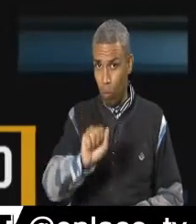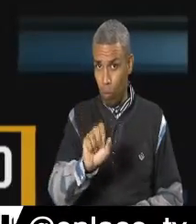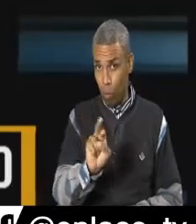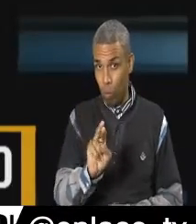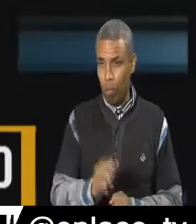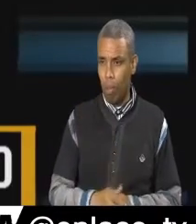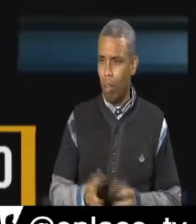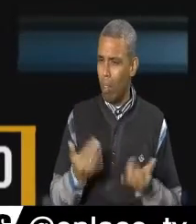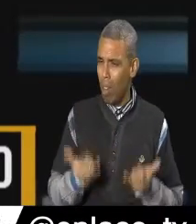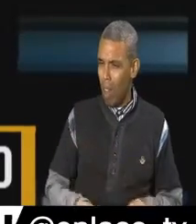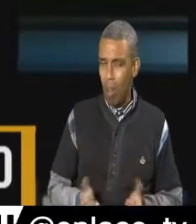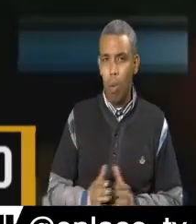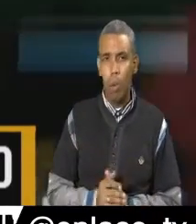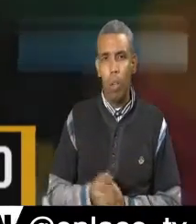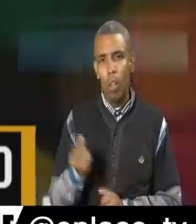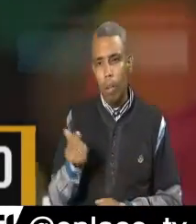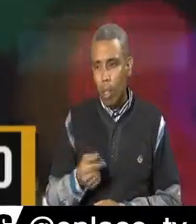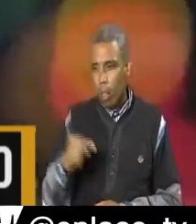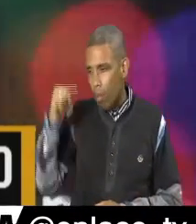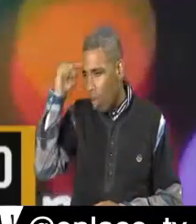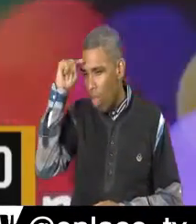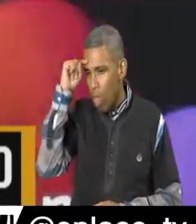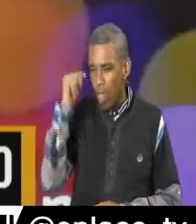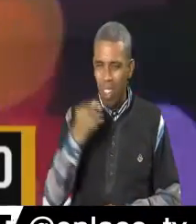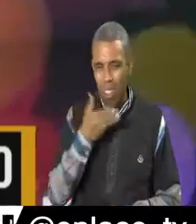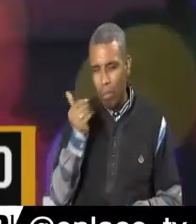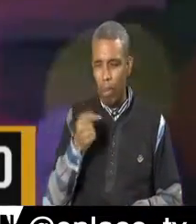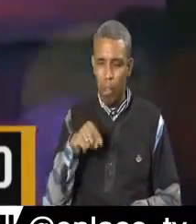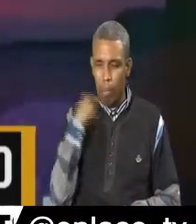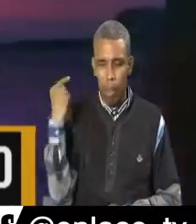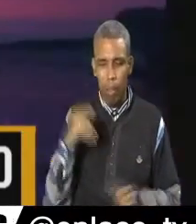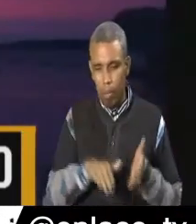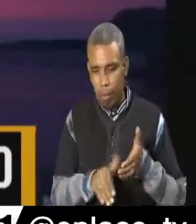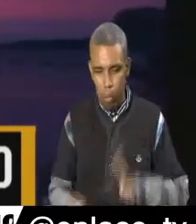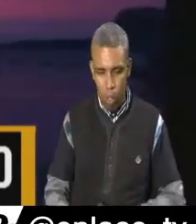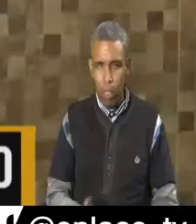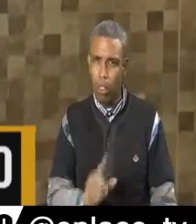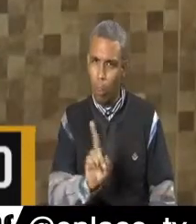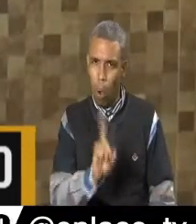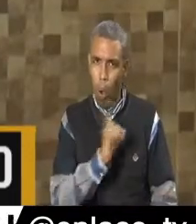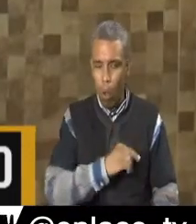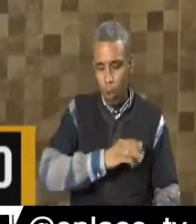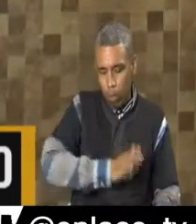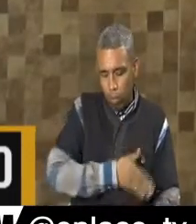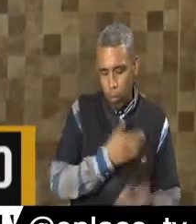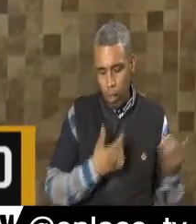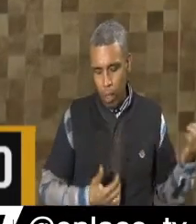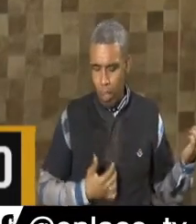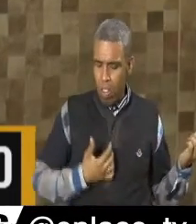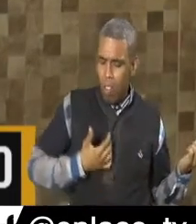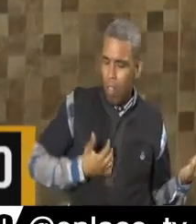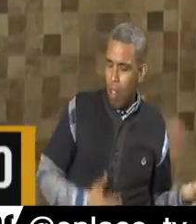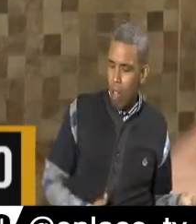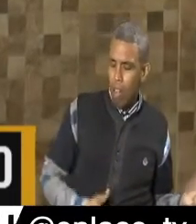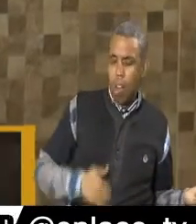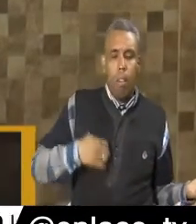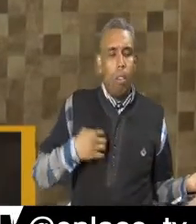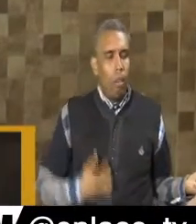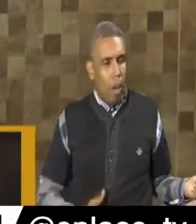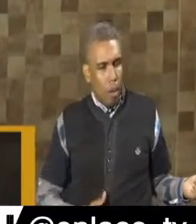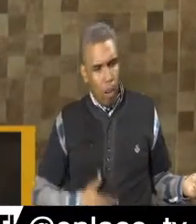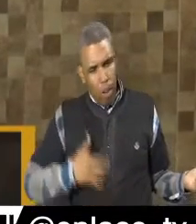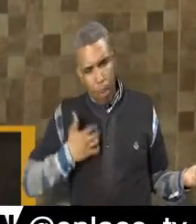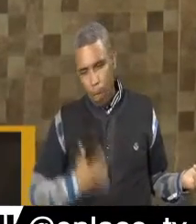vive el municipio, decidió mandar un mensaje de reflexión y amor por la vida y no al suicidio. Esta canción nace de